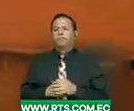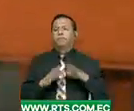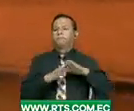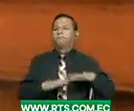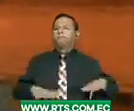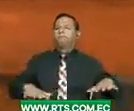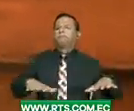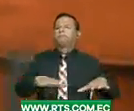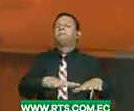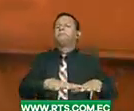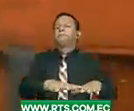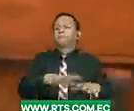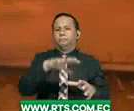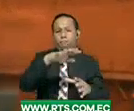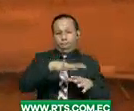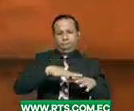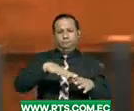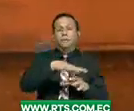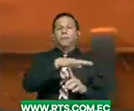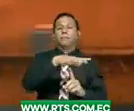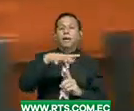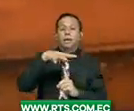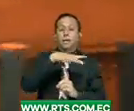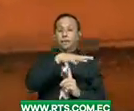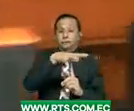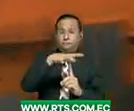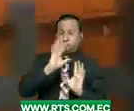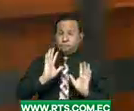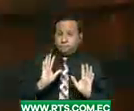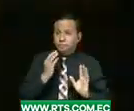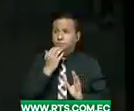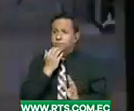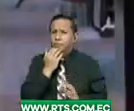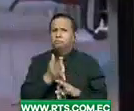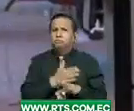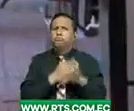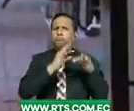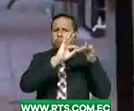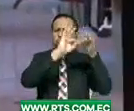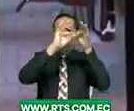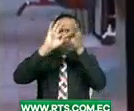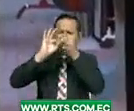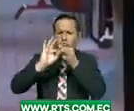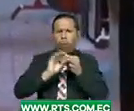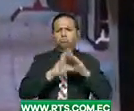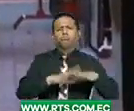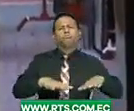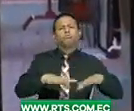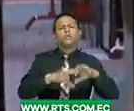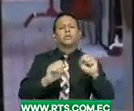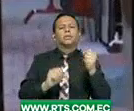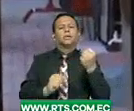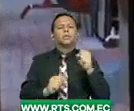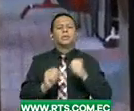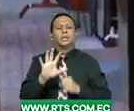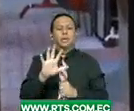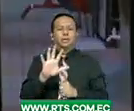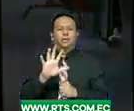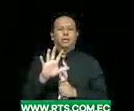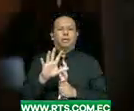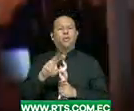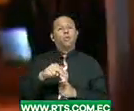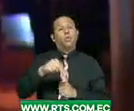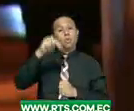Ocurrió dentro de este parque, recientemente remodelado y ubicado en Sauces 5, norte de